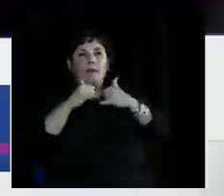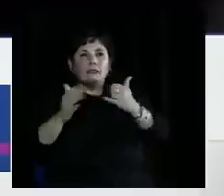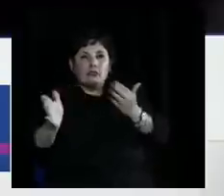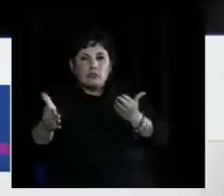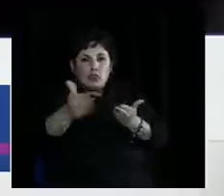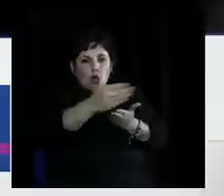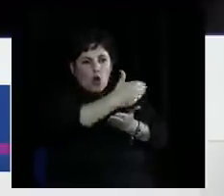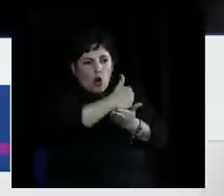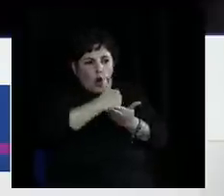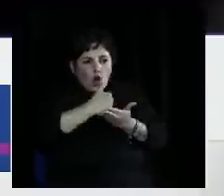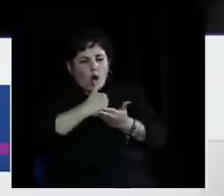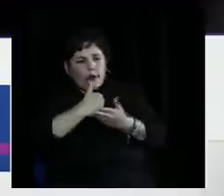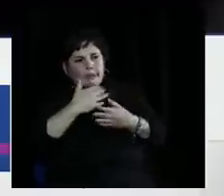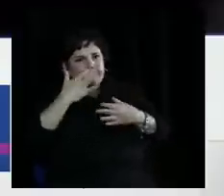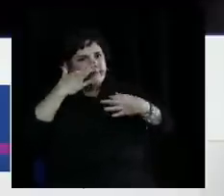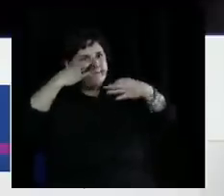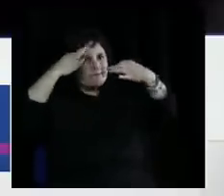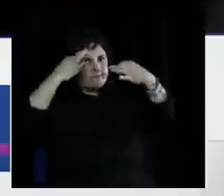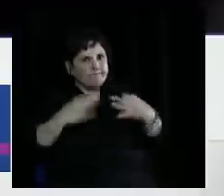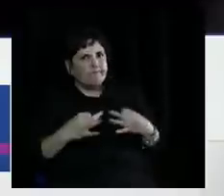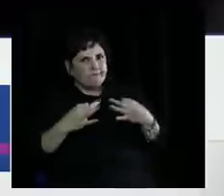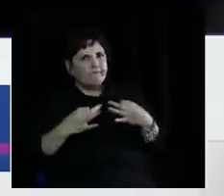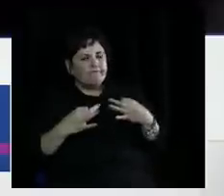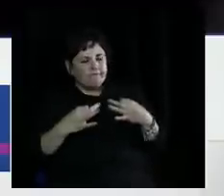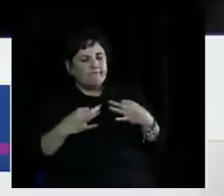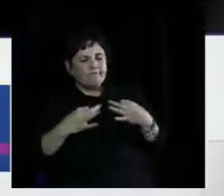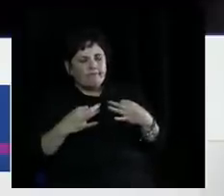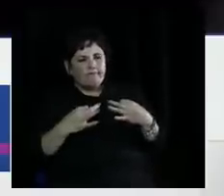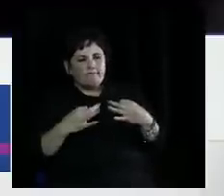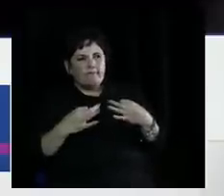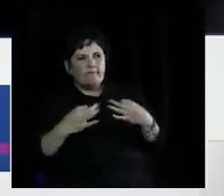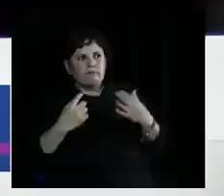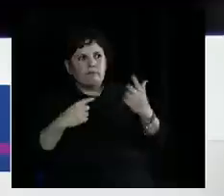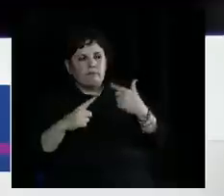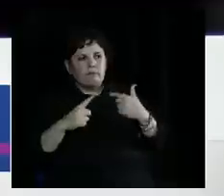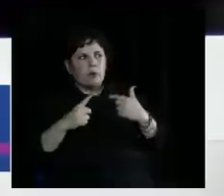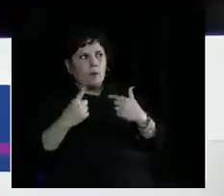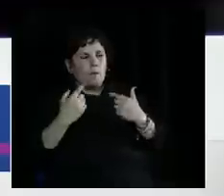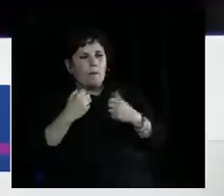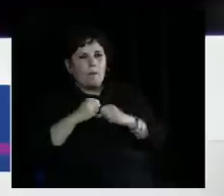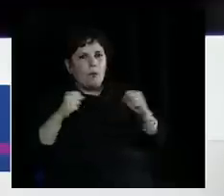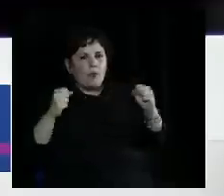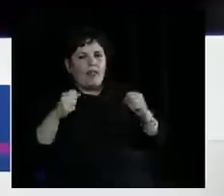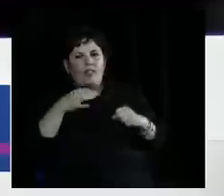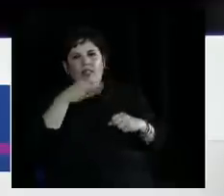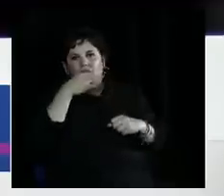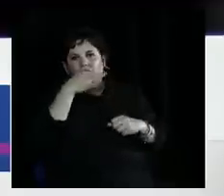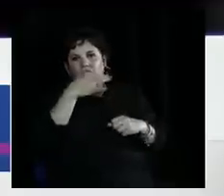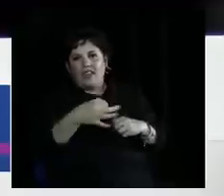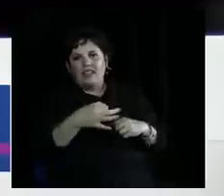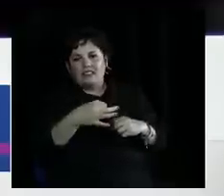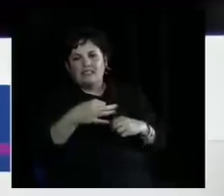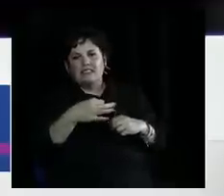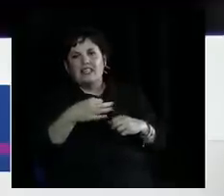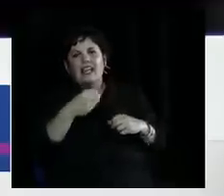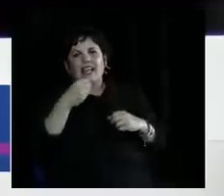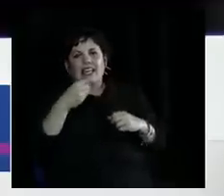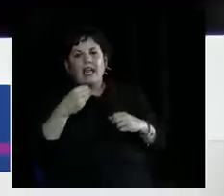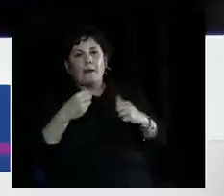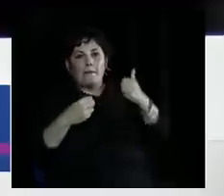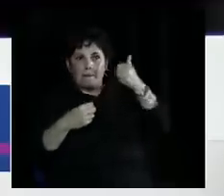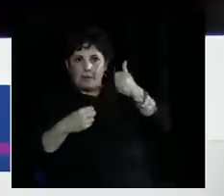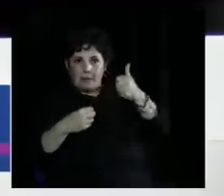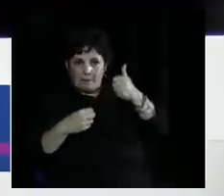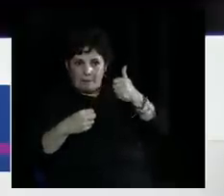lo suficientemente cierta como para poder mencionar que, en primer